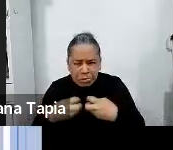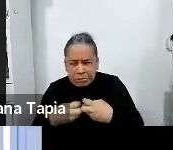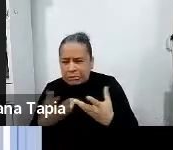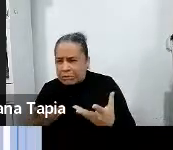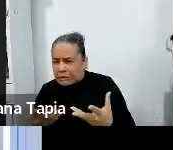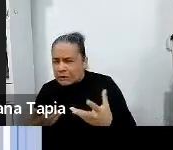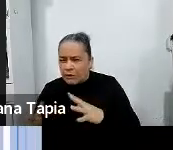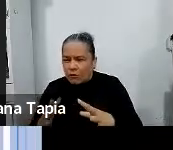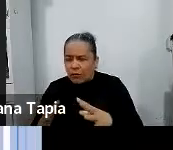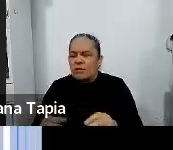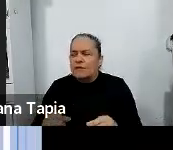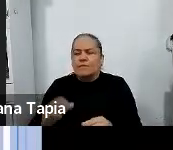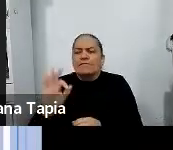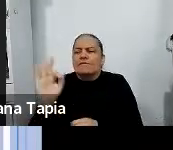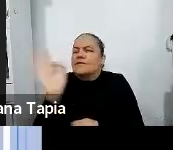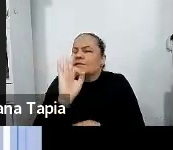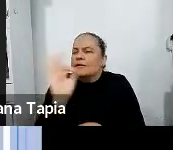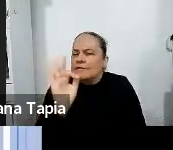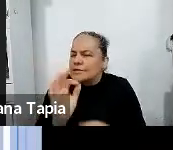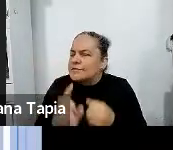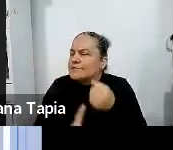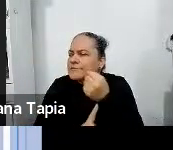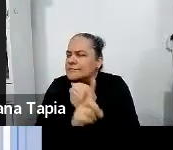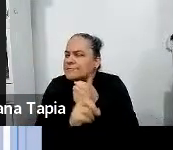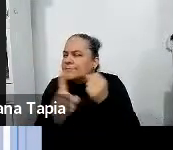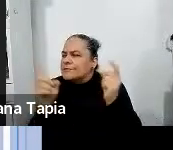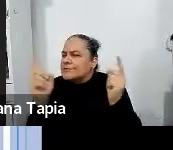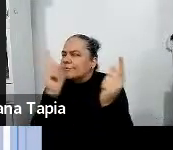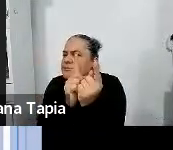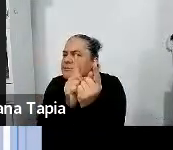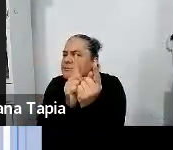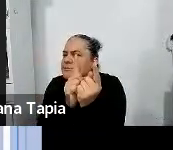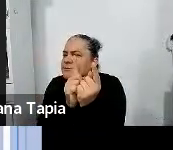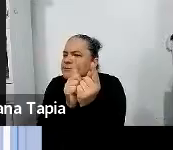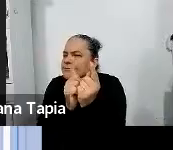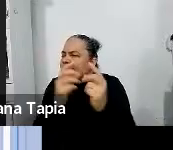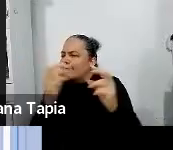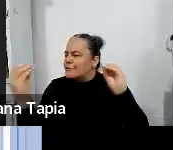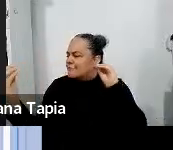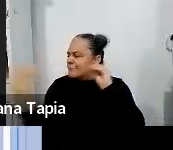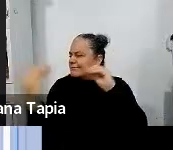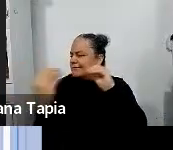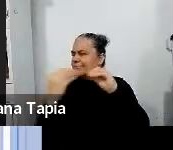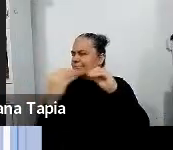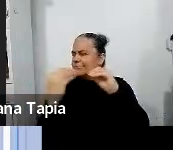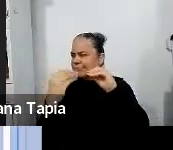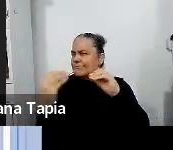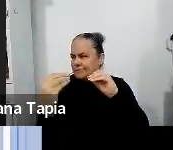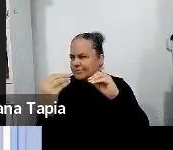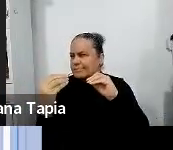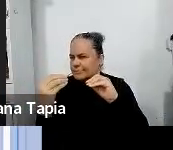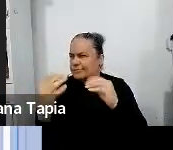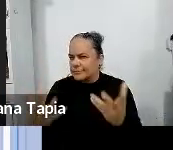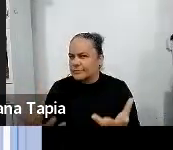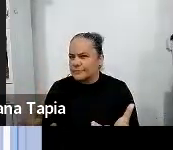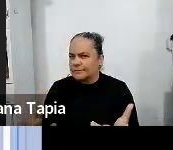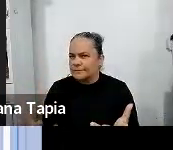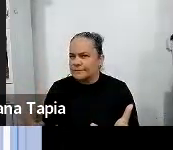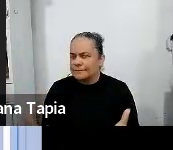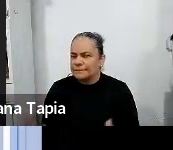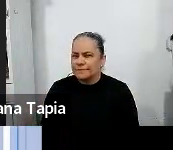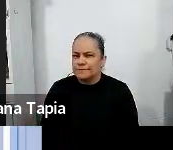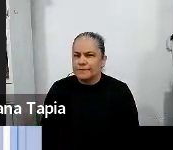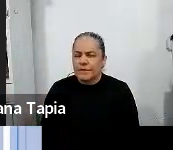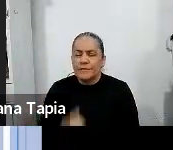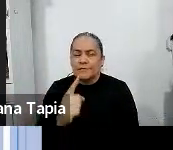alguien que tenía la misma problemática. Y bueno, pues tenemos que priorizar para tratar de evitar eso.